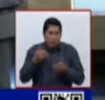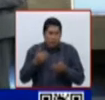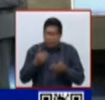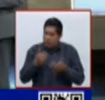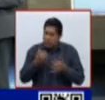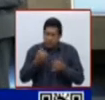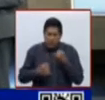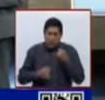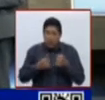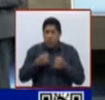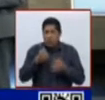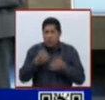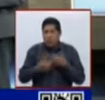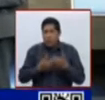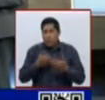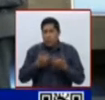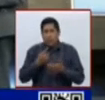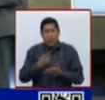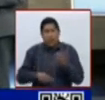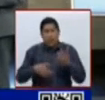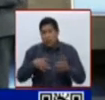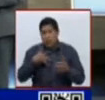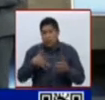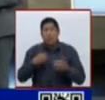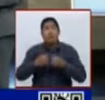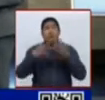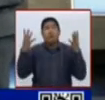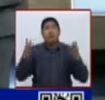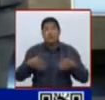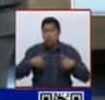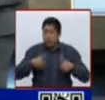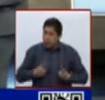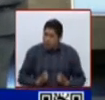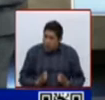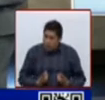del último receso, de que se sentía muy cansada, José.